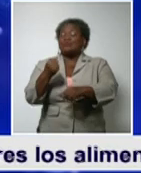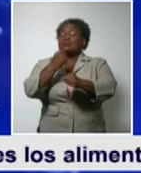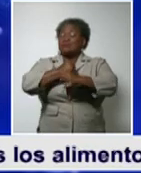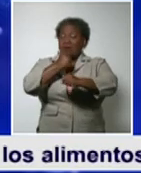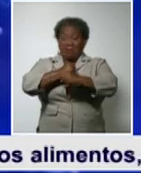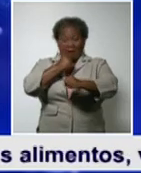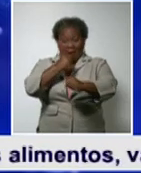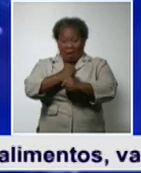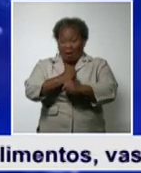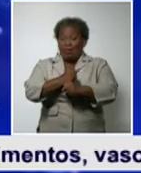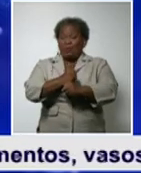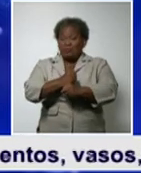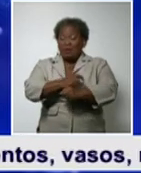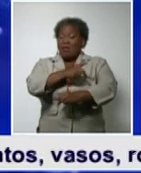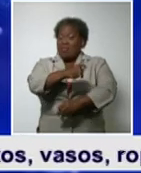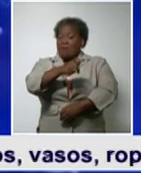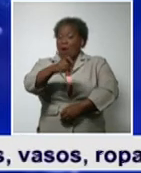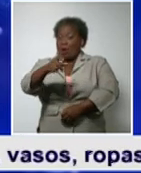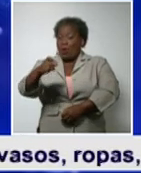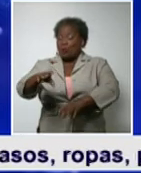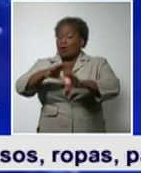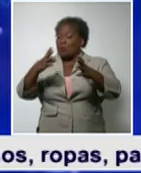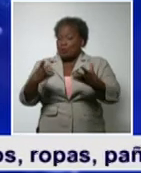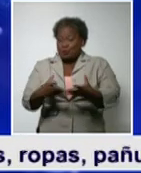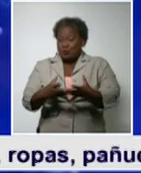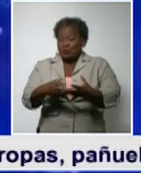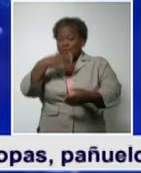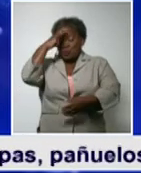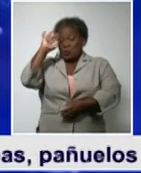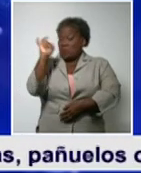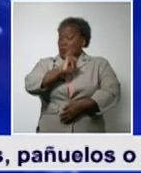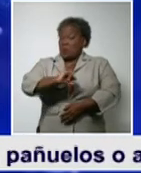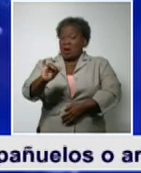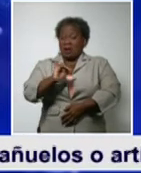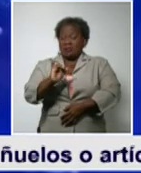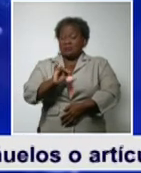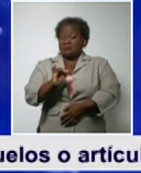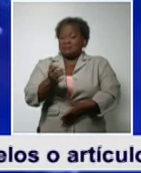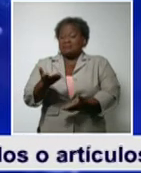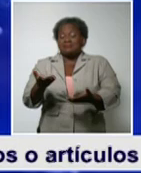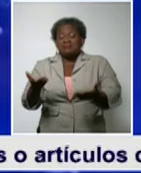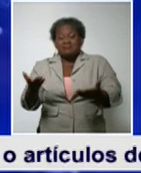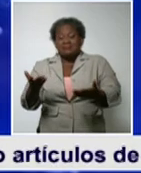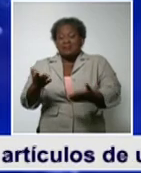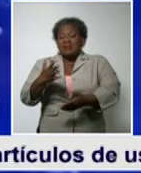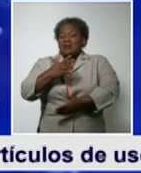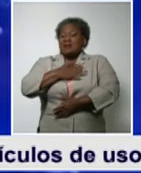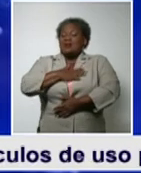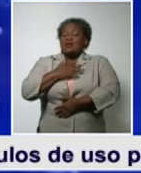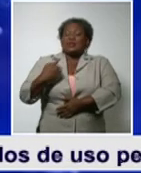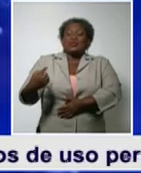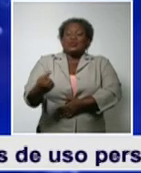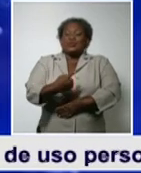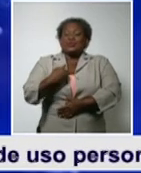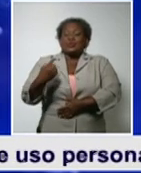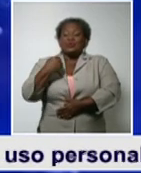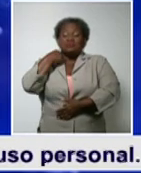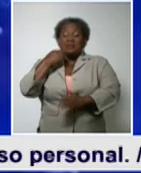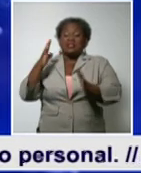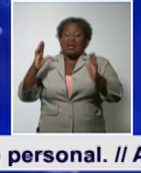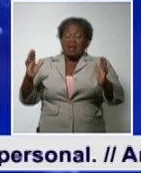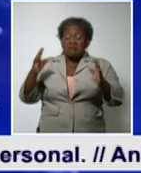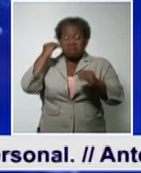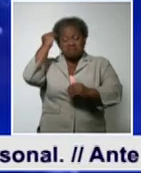vacunales. Trabajando en todos lados y nada, nosotros sí este año lo resolveremos y